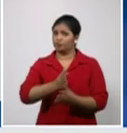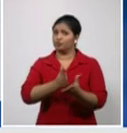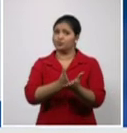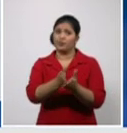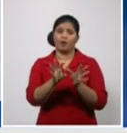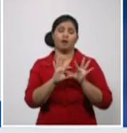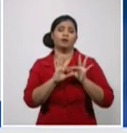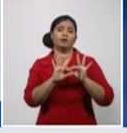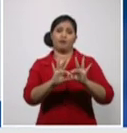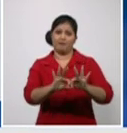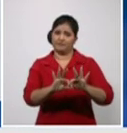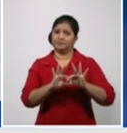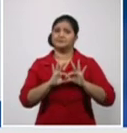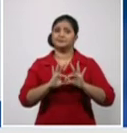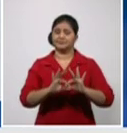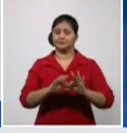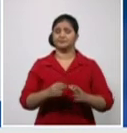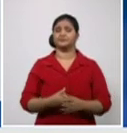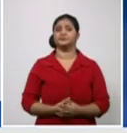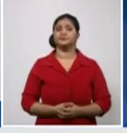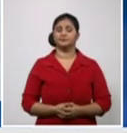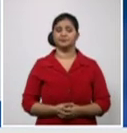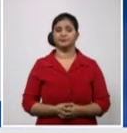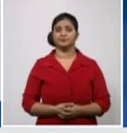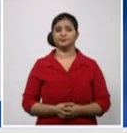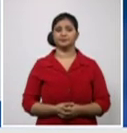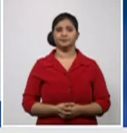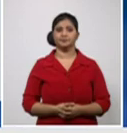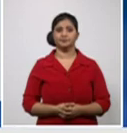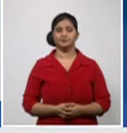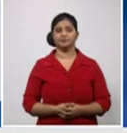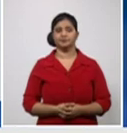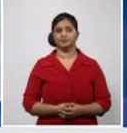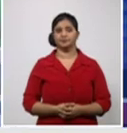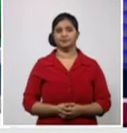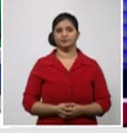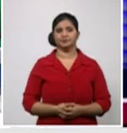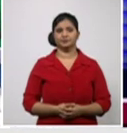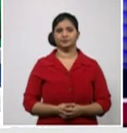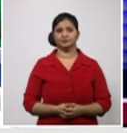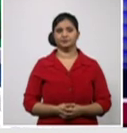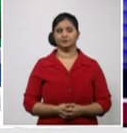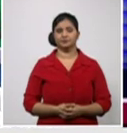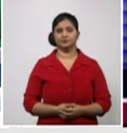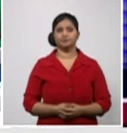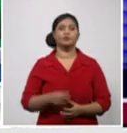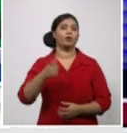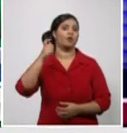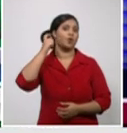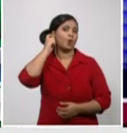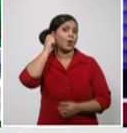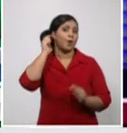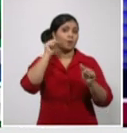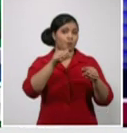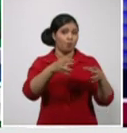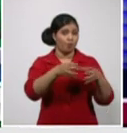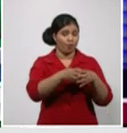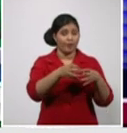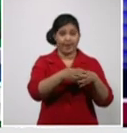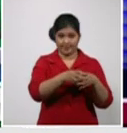revertir el alto número de casos que se confirman. Del sexo femenino, el